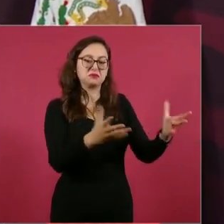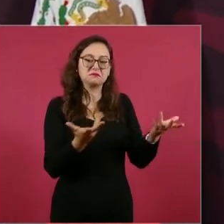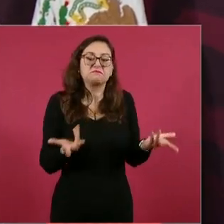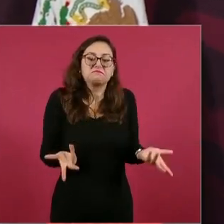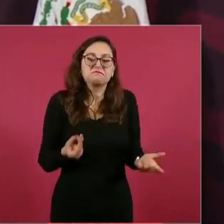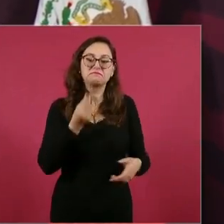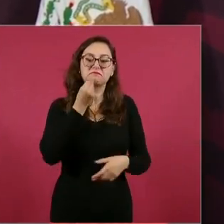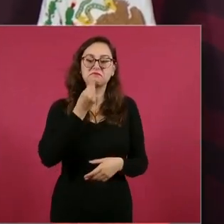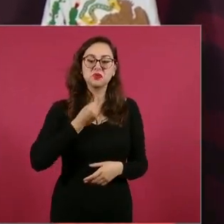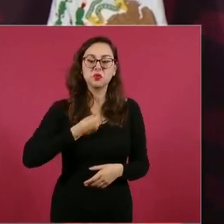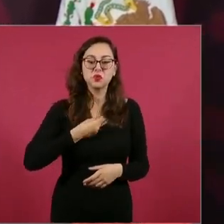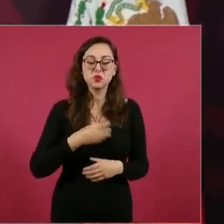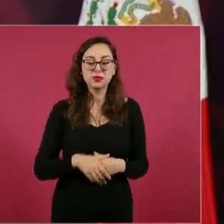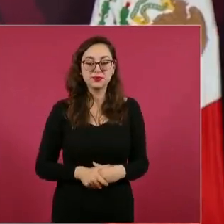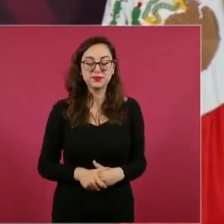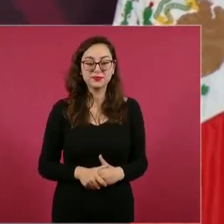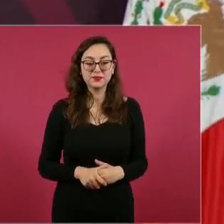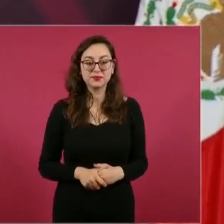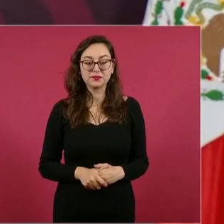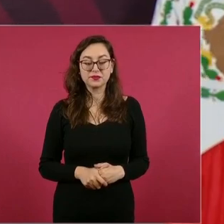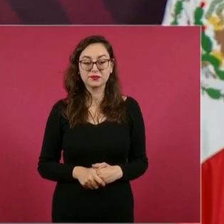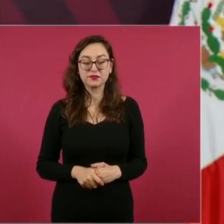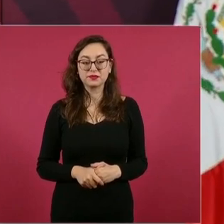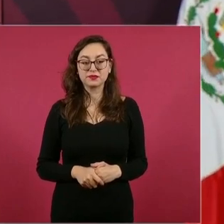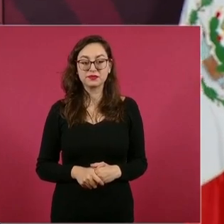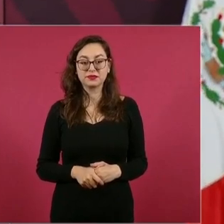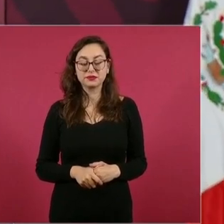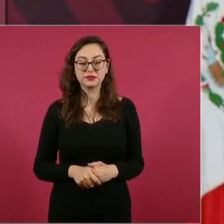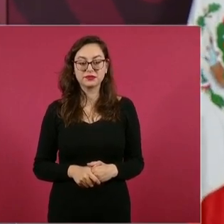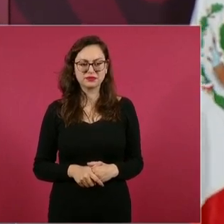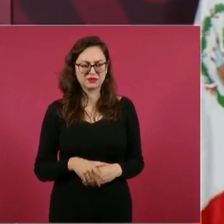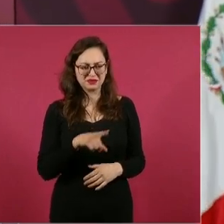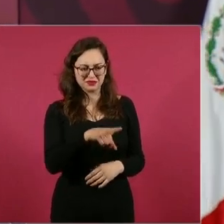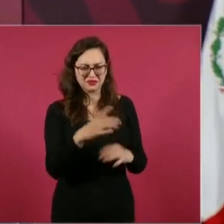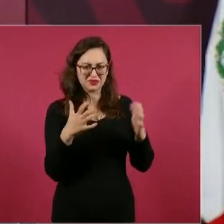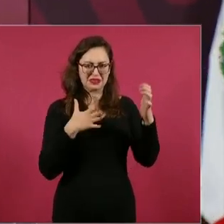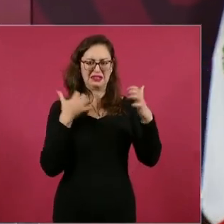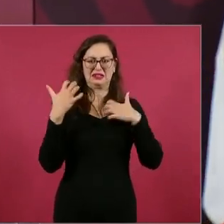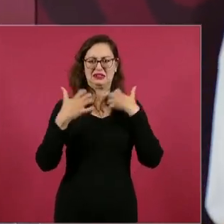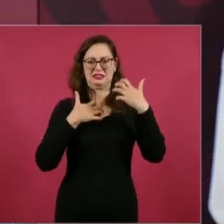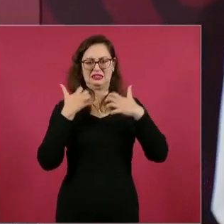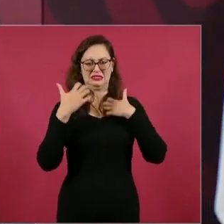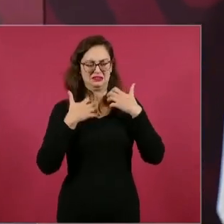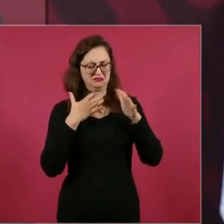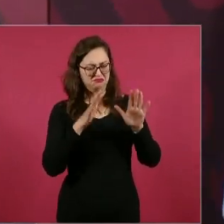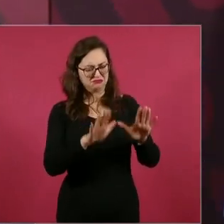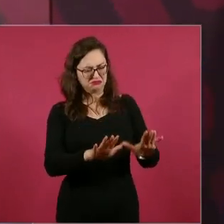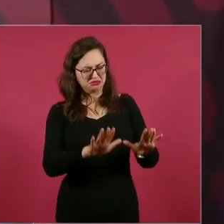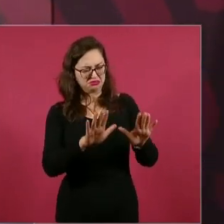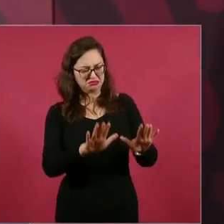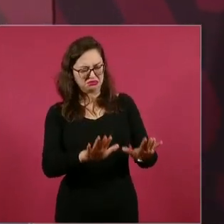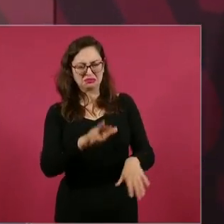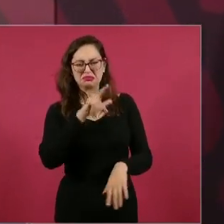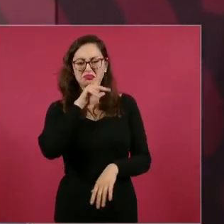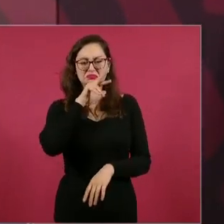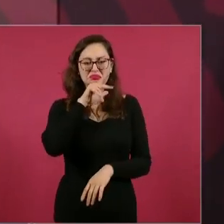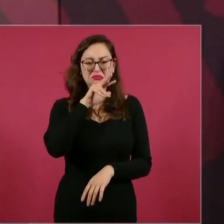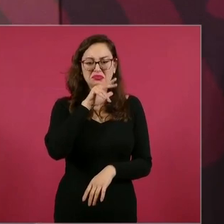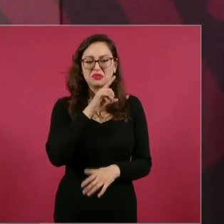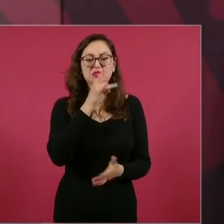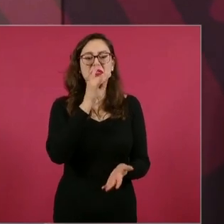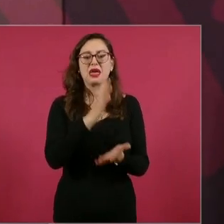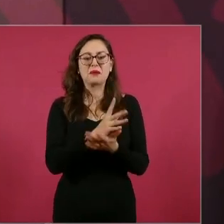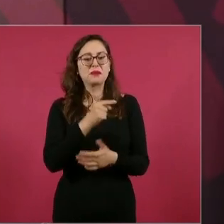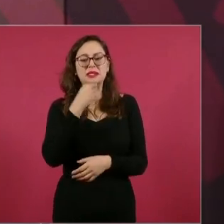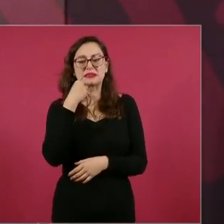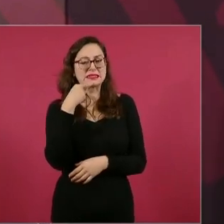conservador Y entonces pero no te no te preocupes no más